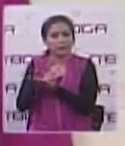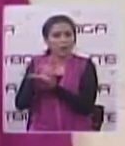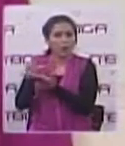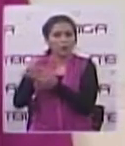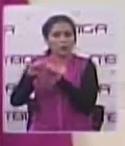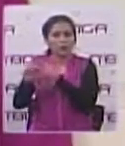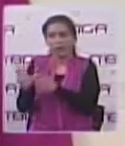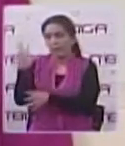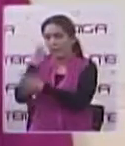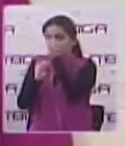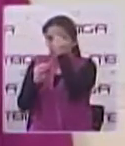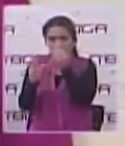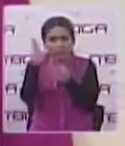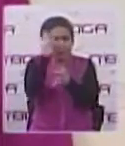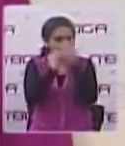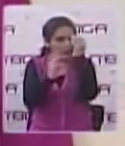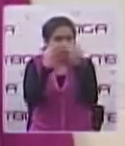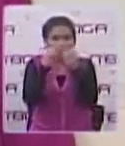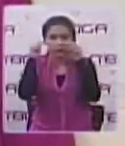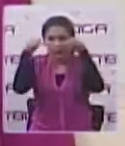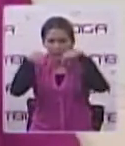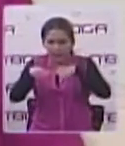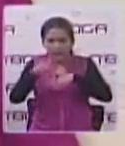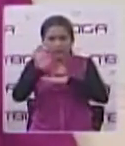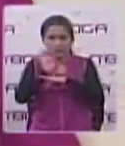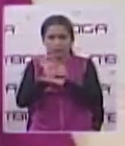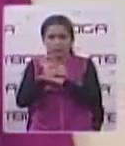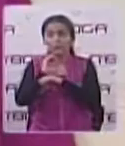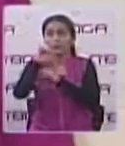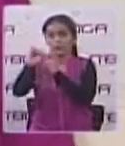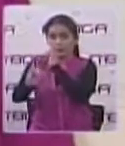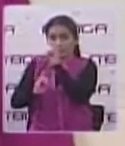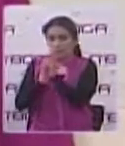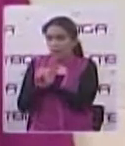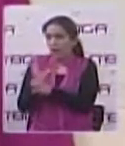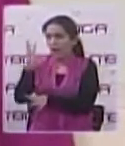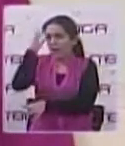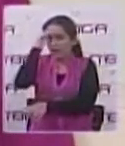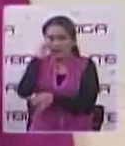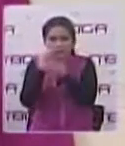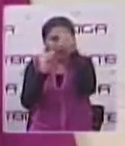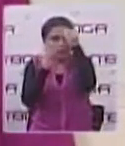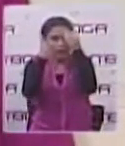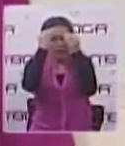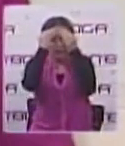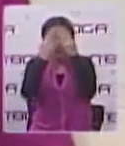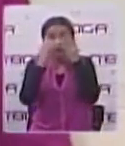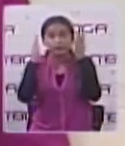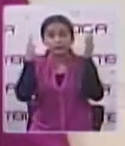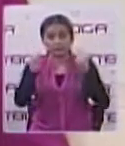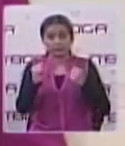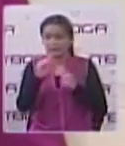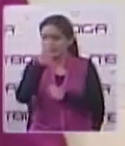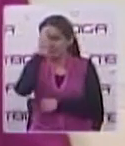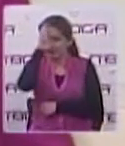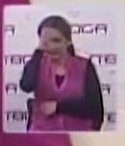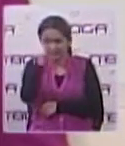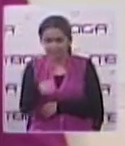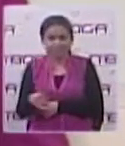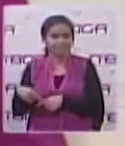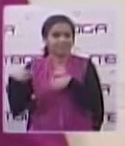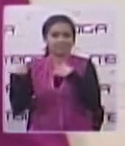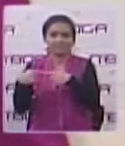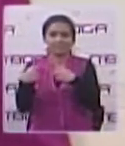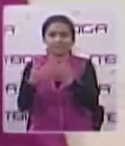experiencias locales, internacionales, aprender de esas buenas experiencias y siempre estar abierta a